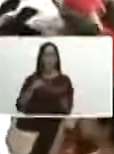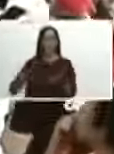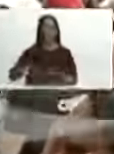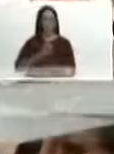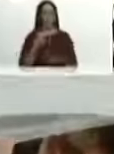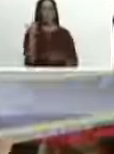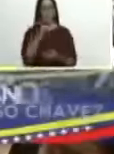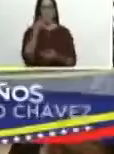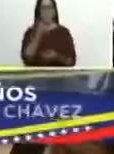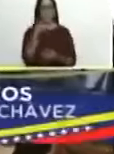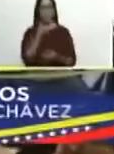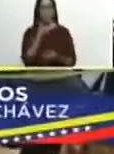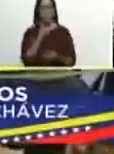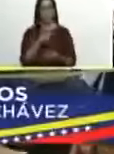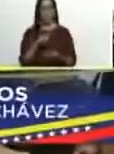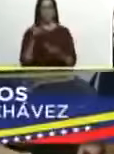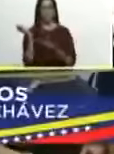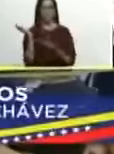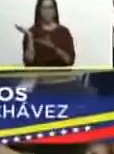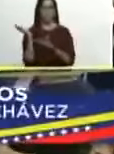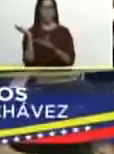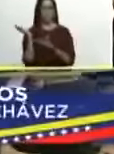carta, marque, marque, marque, marque.